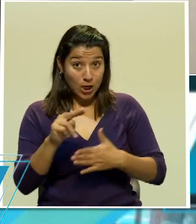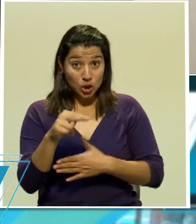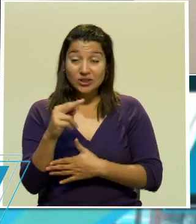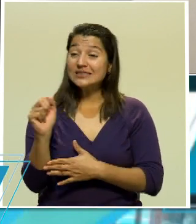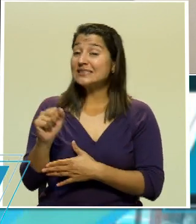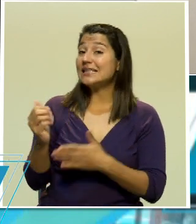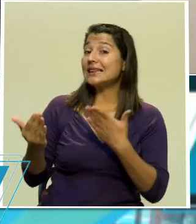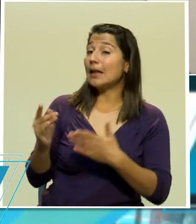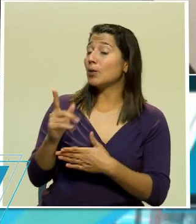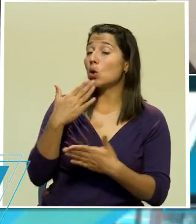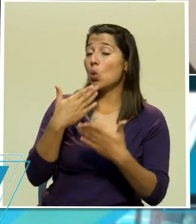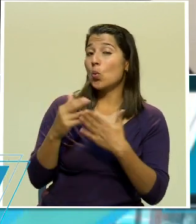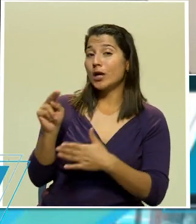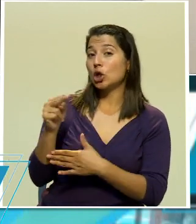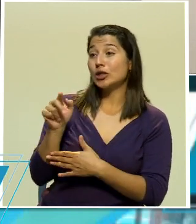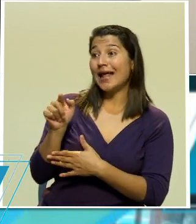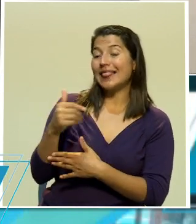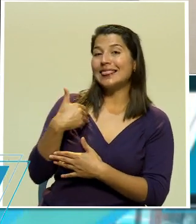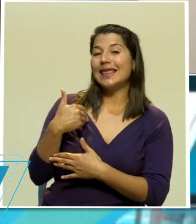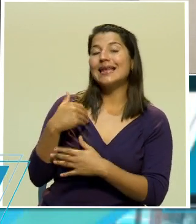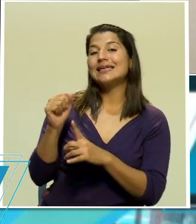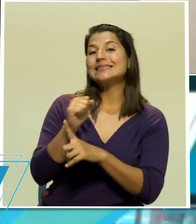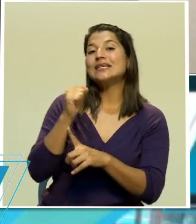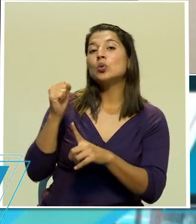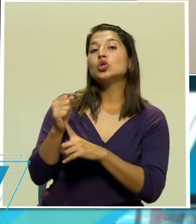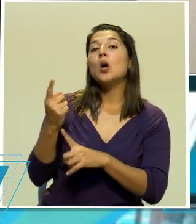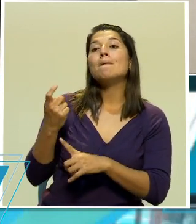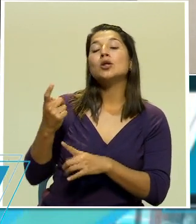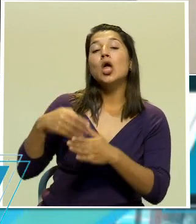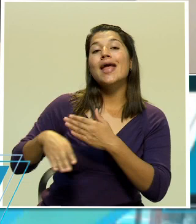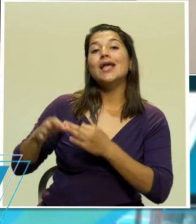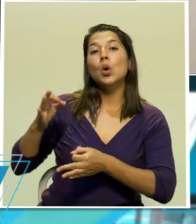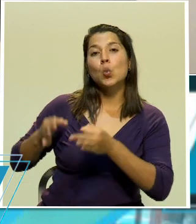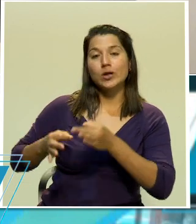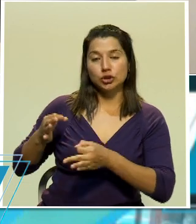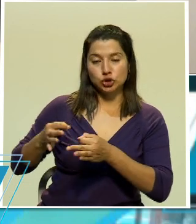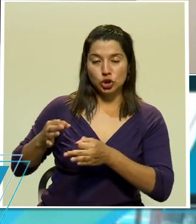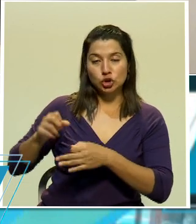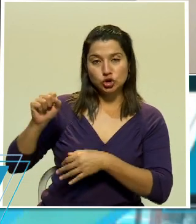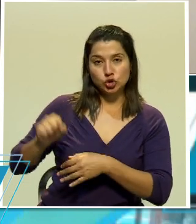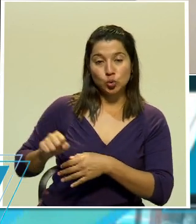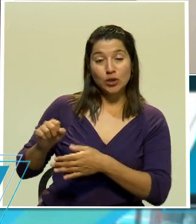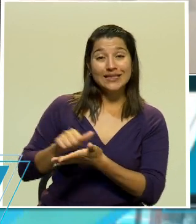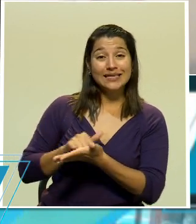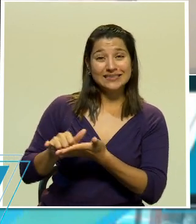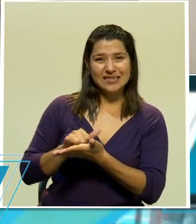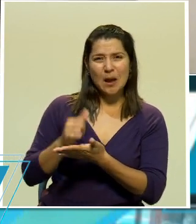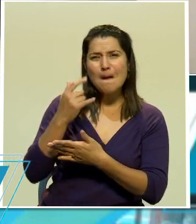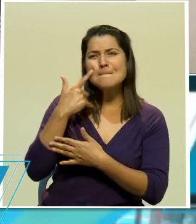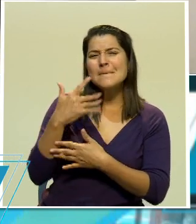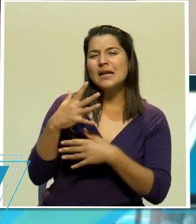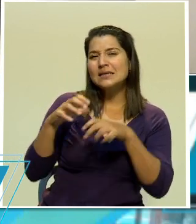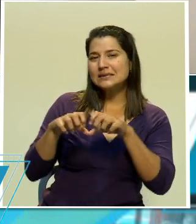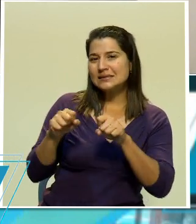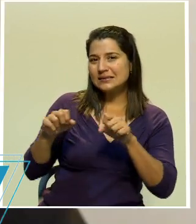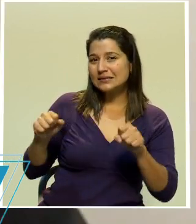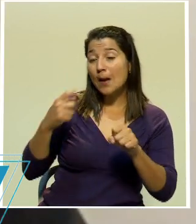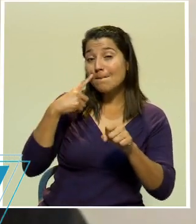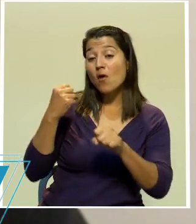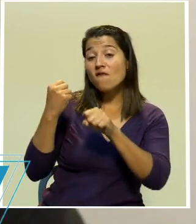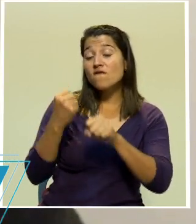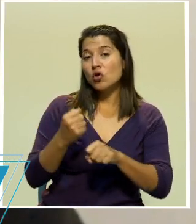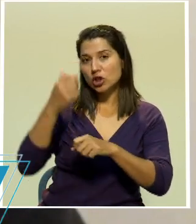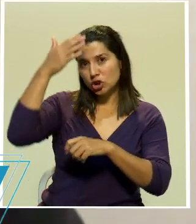no sean buenas noticias. Él tiene una situación pendiente en el Distrito Sur de Nueva York respecto a fraude por parte de la Fundación